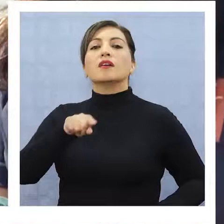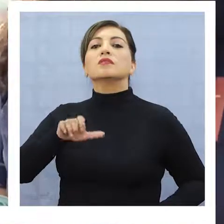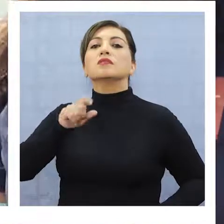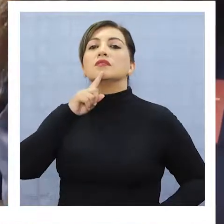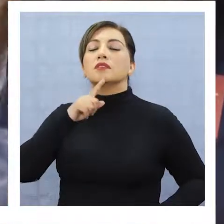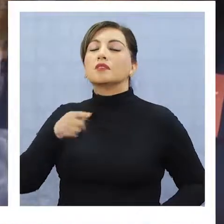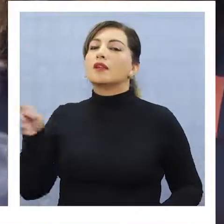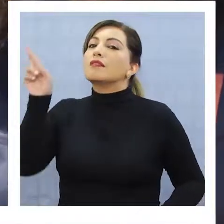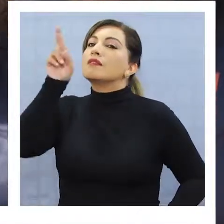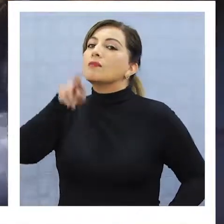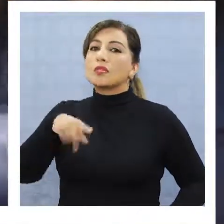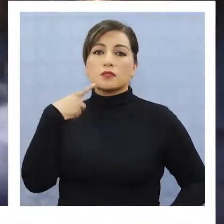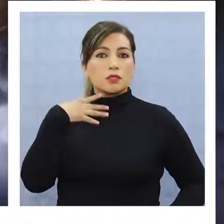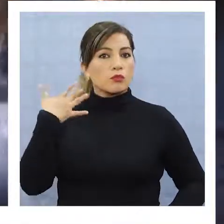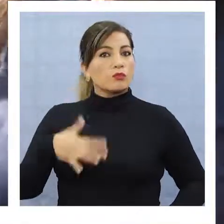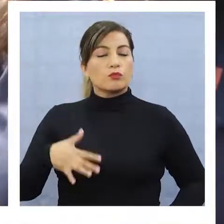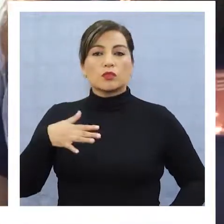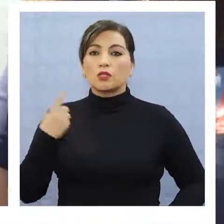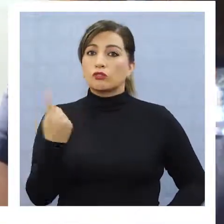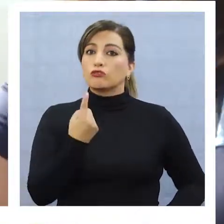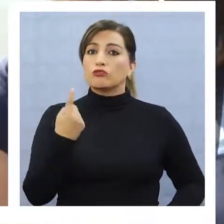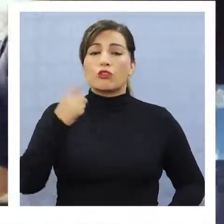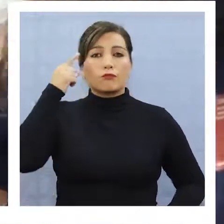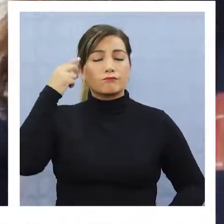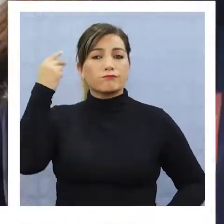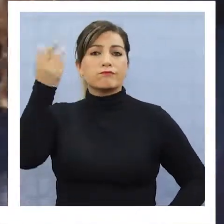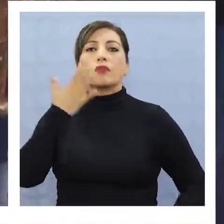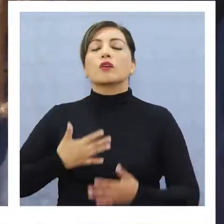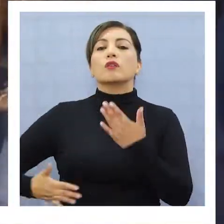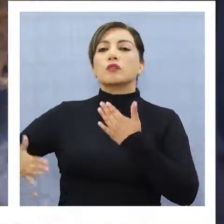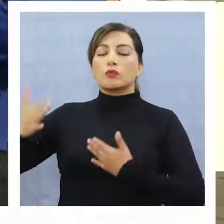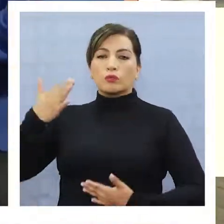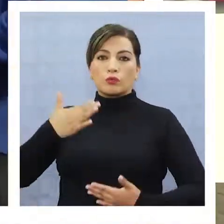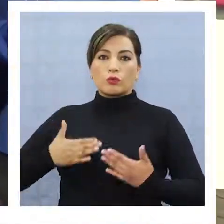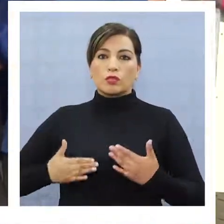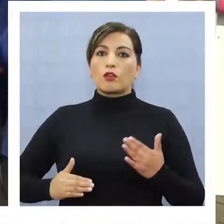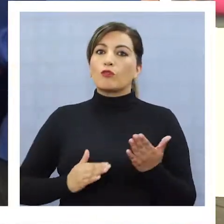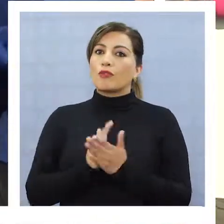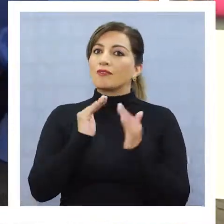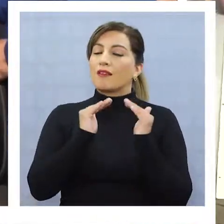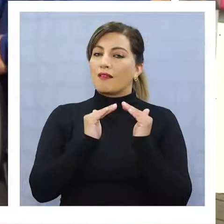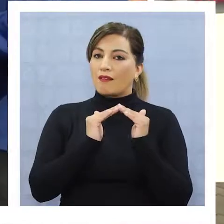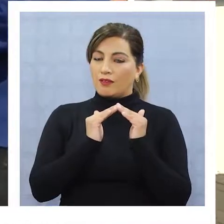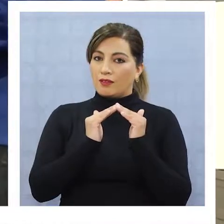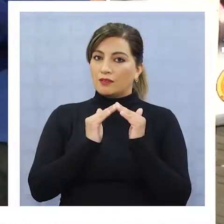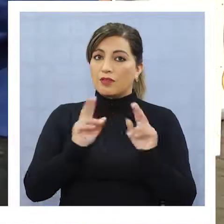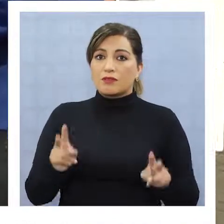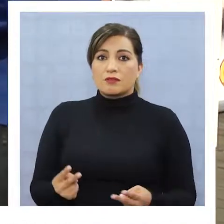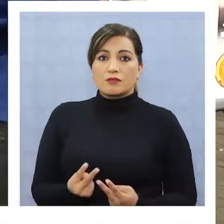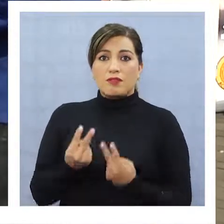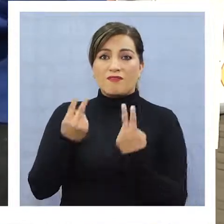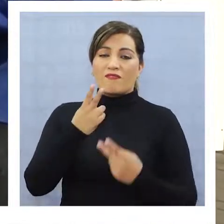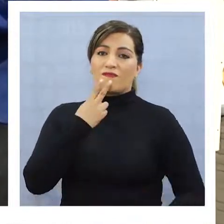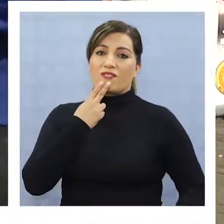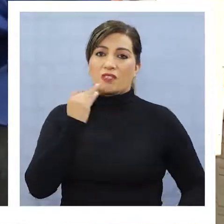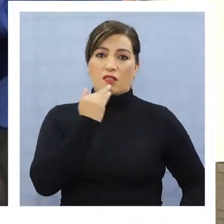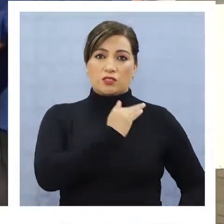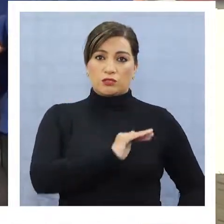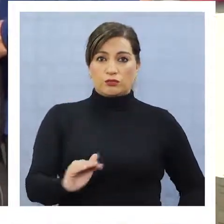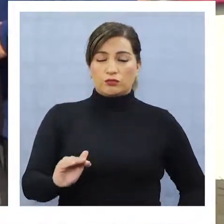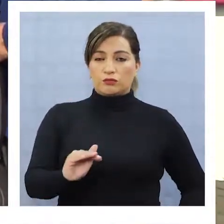CONACET insiste que es importante el autocuidado, que la prevención comience desde casa y se puedan salvar